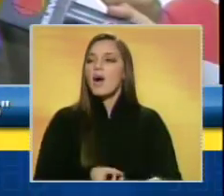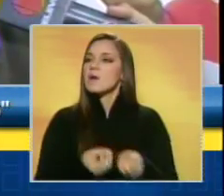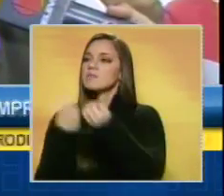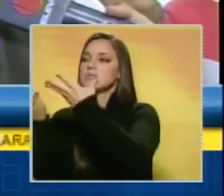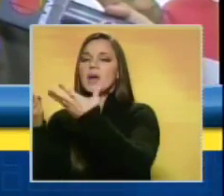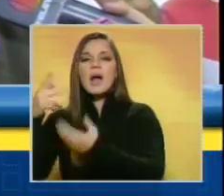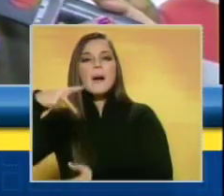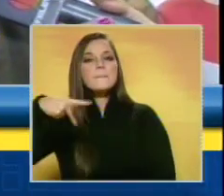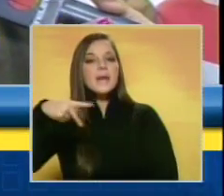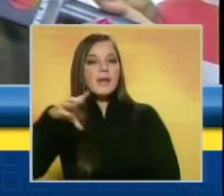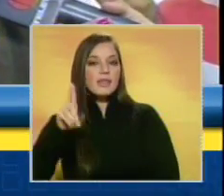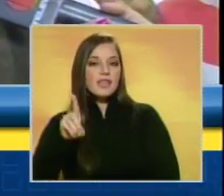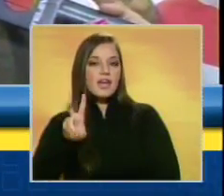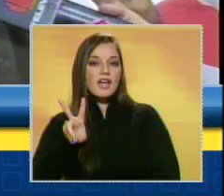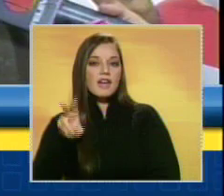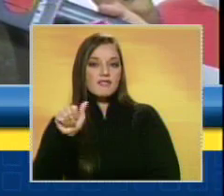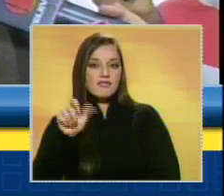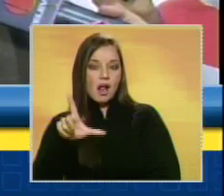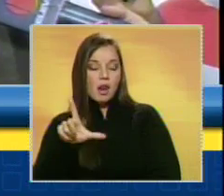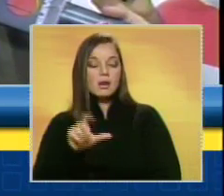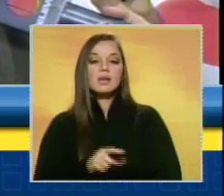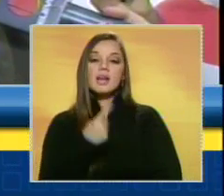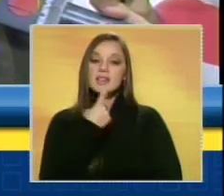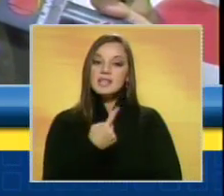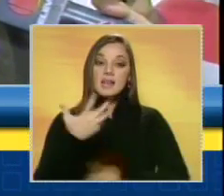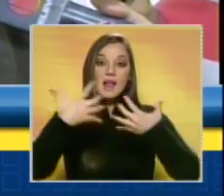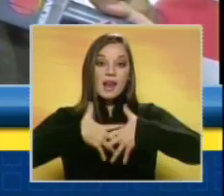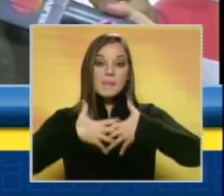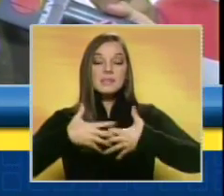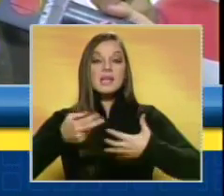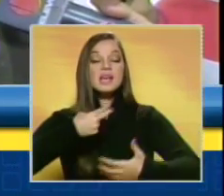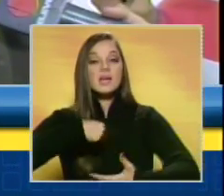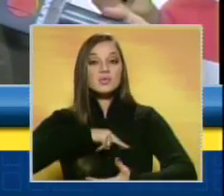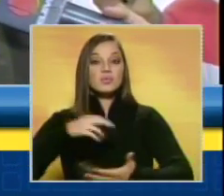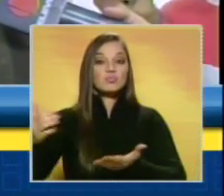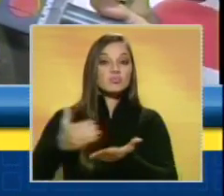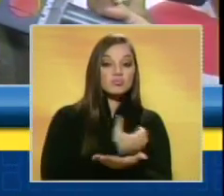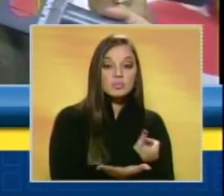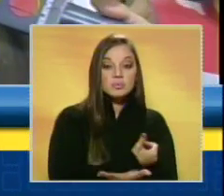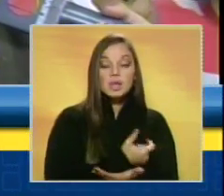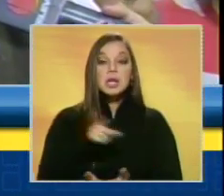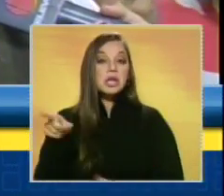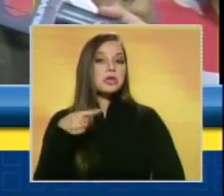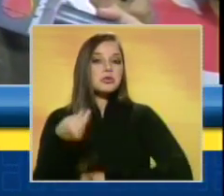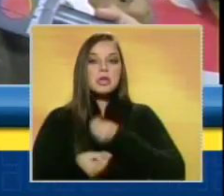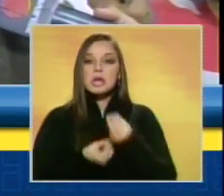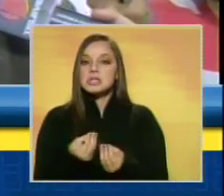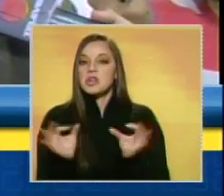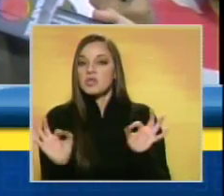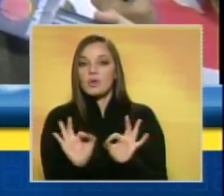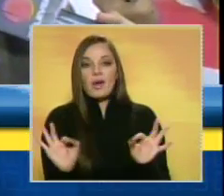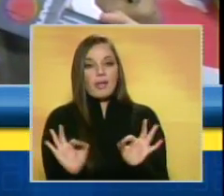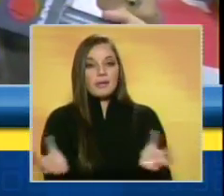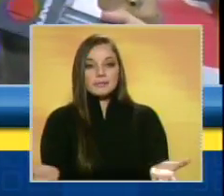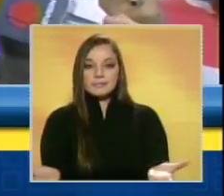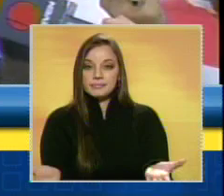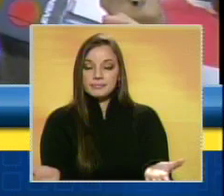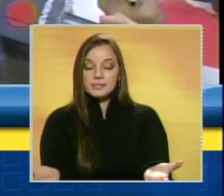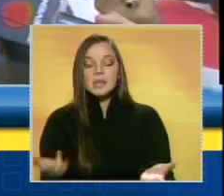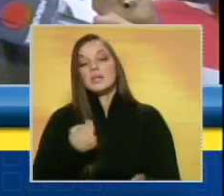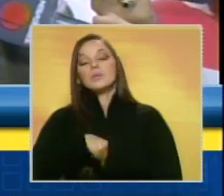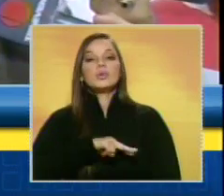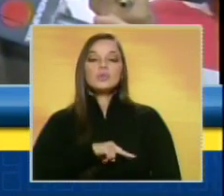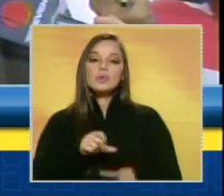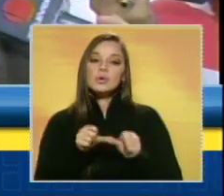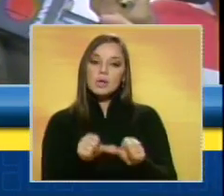decir que las empresas que nos expropiaron, que nos quitaron, no están produciendo lo que ellos dicen al 100%. Nosotros siempre hemos mantenido